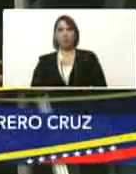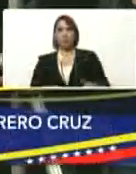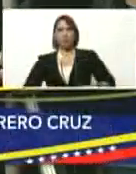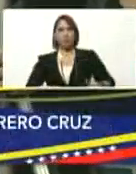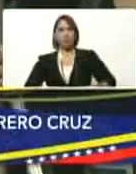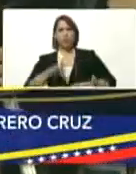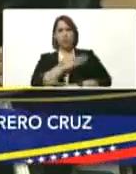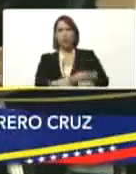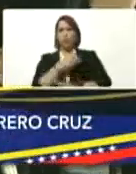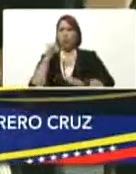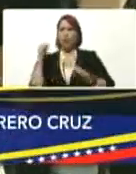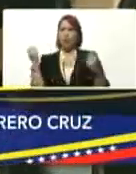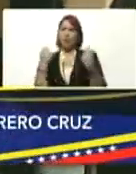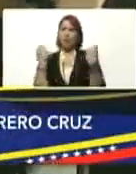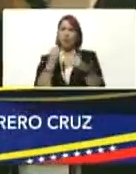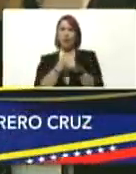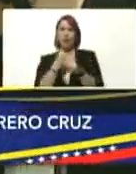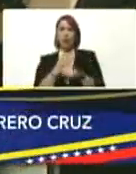jornada